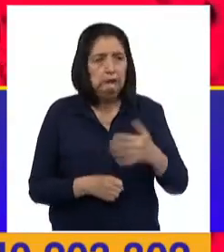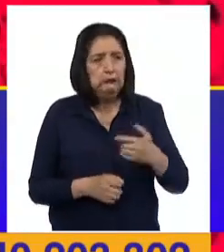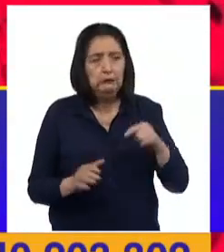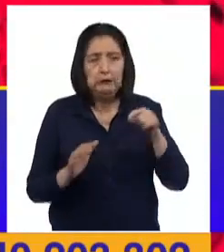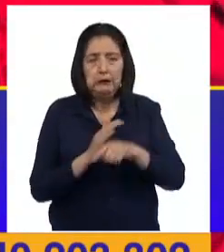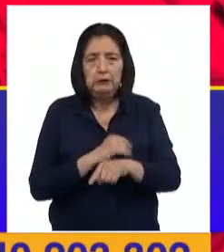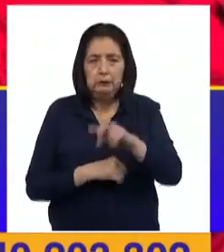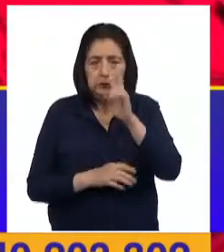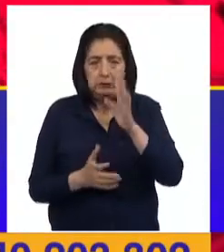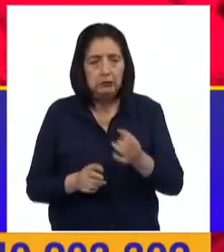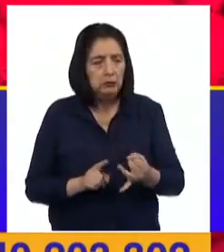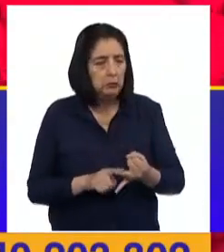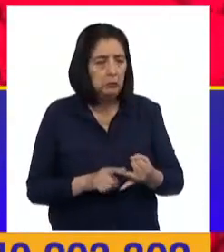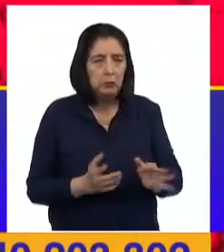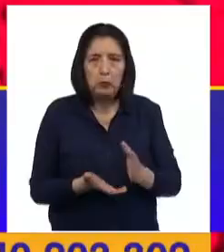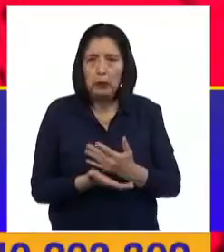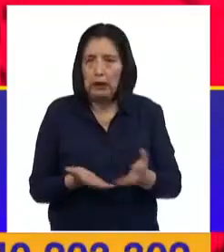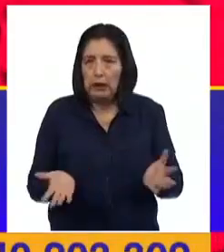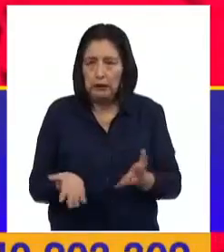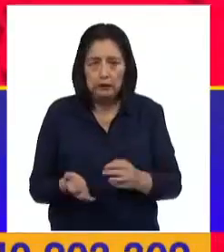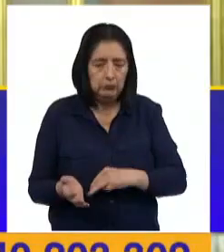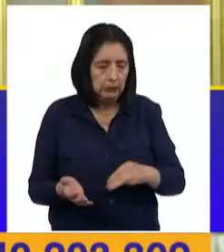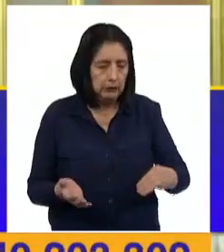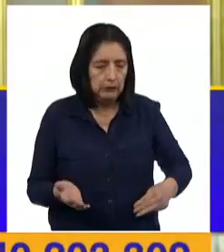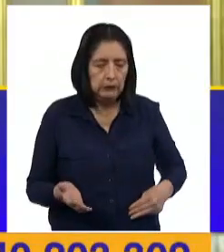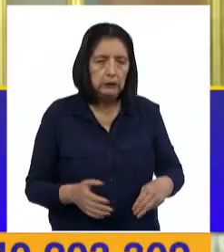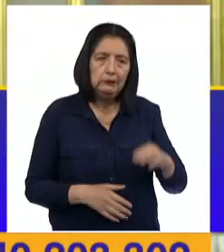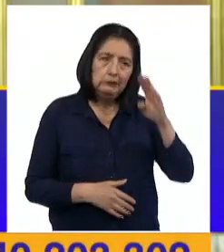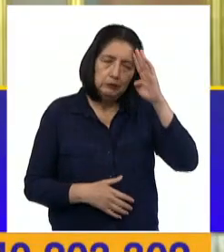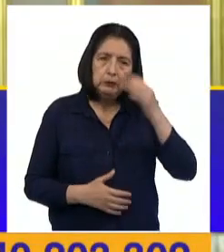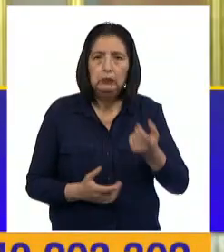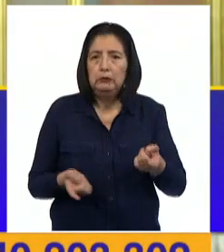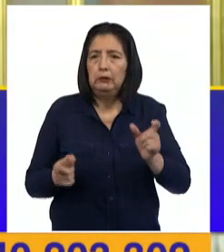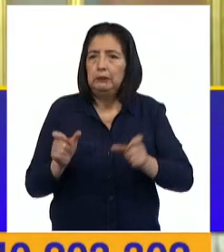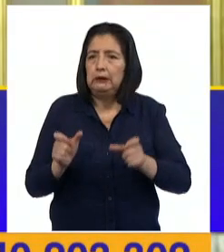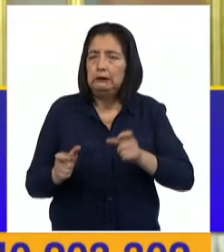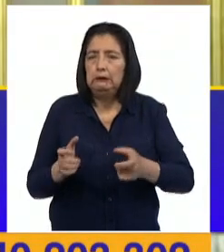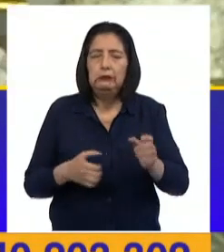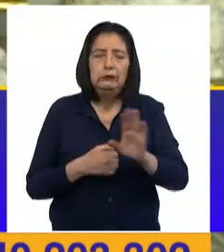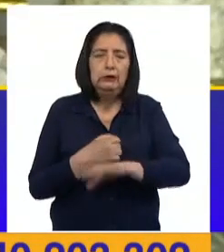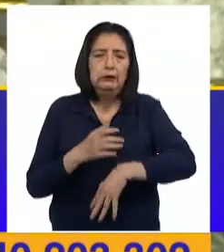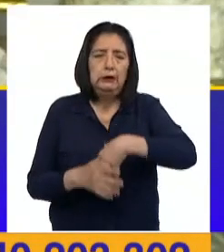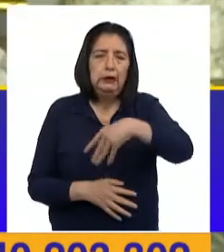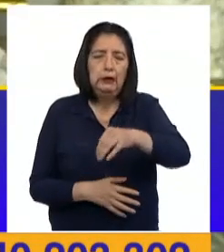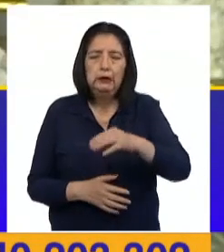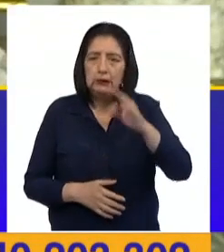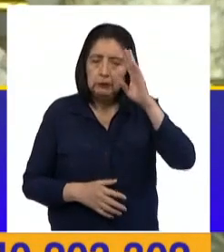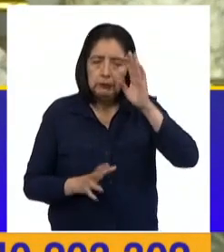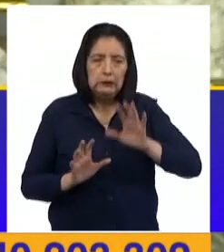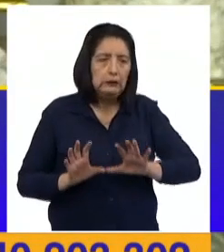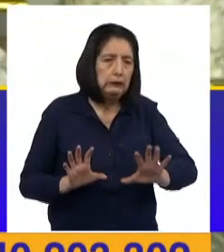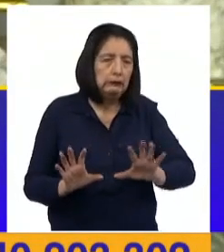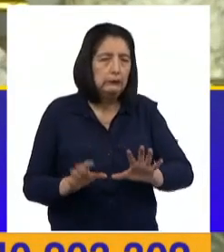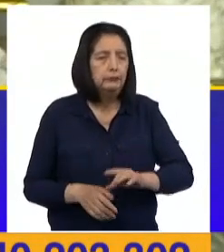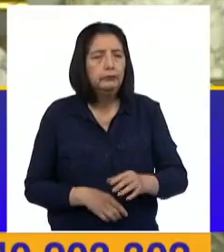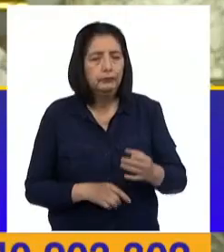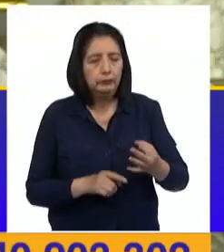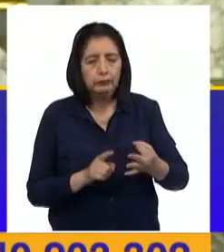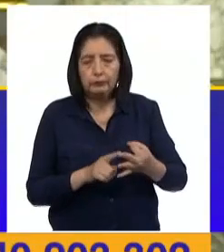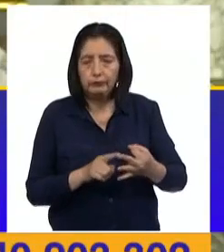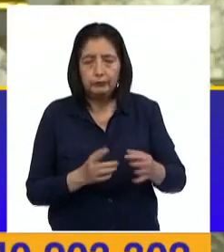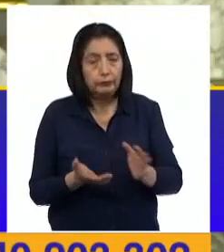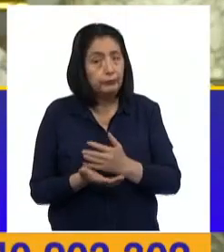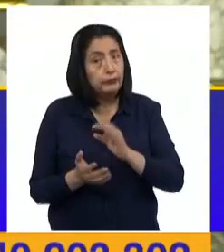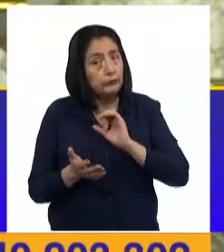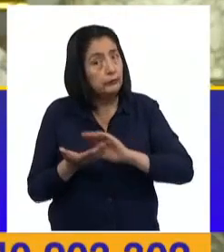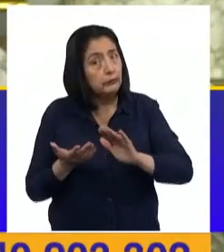peruanos. No contamos con un ministro del Interior cuando hay gente en la calle y la policía reprimiéndolos. No contamos,